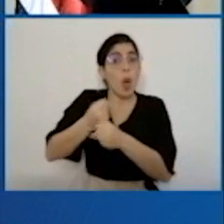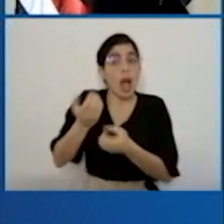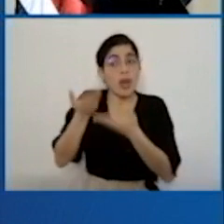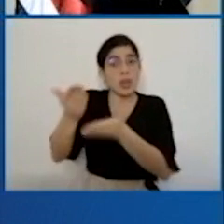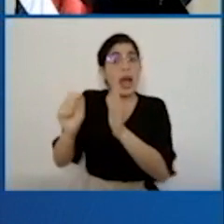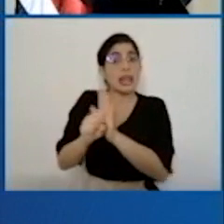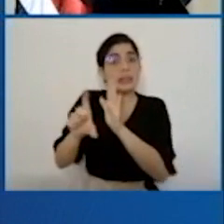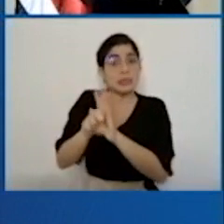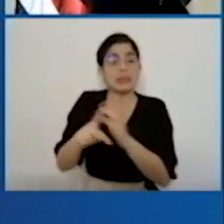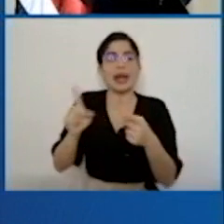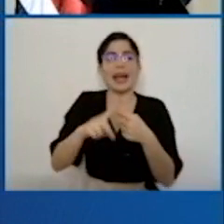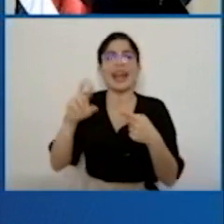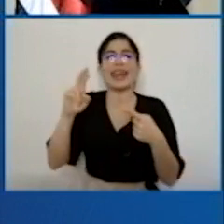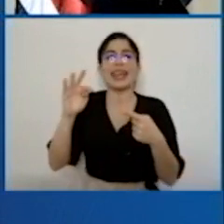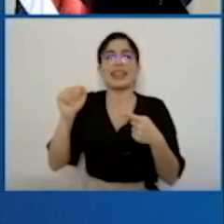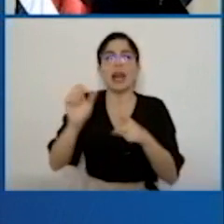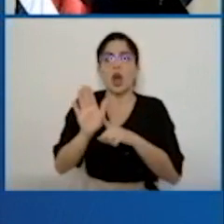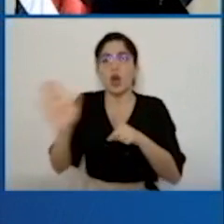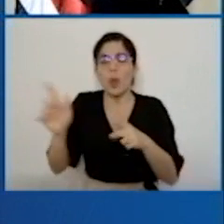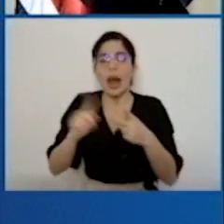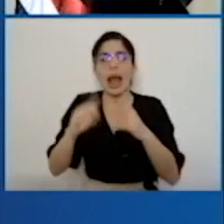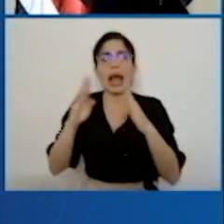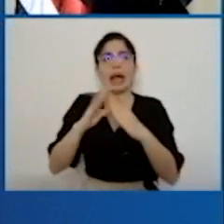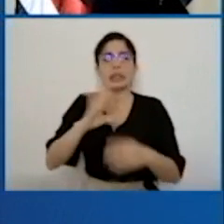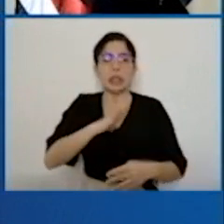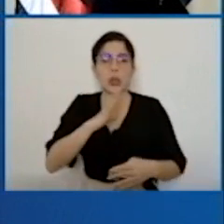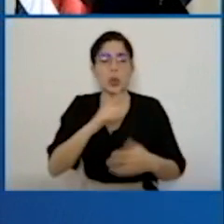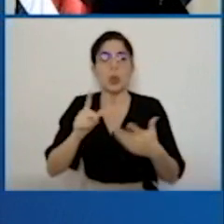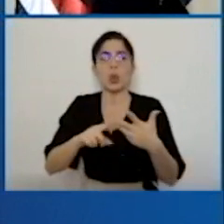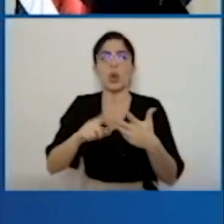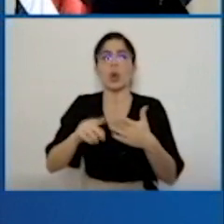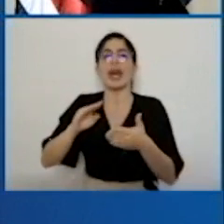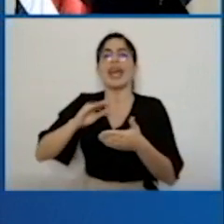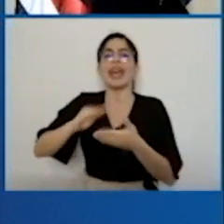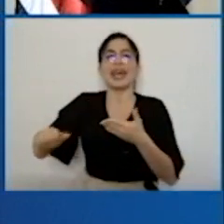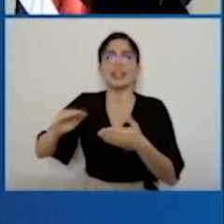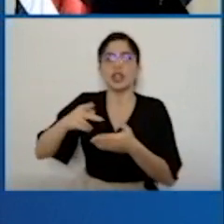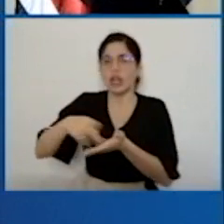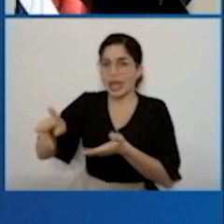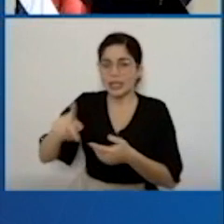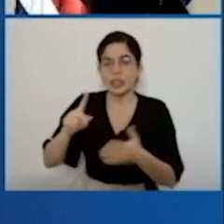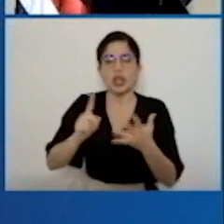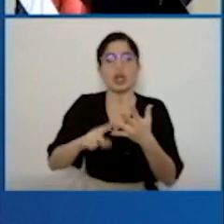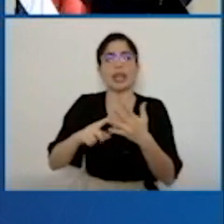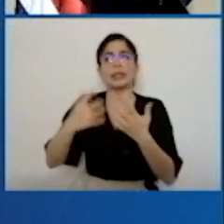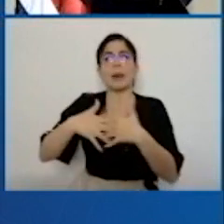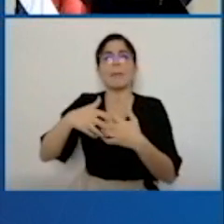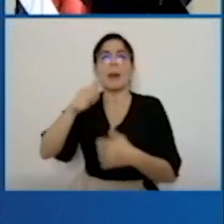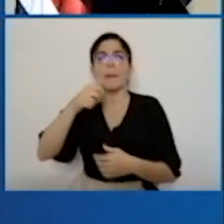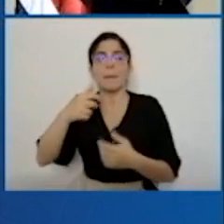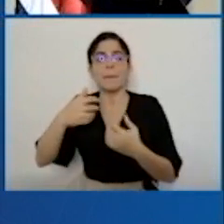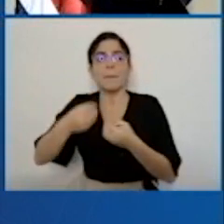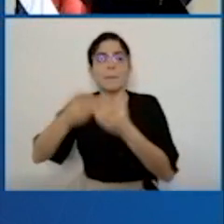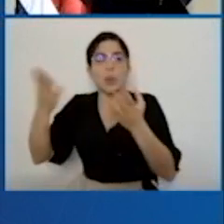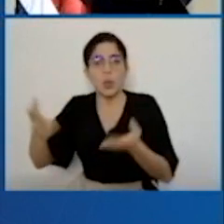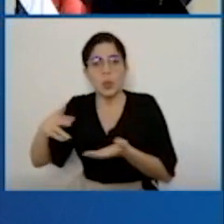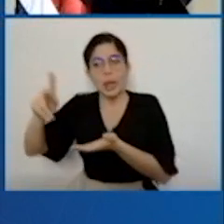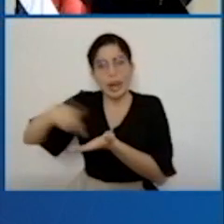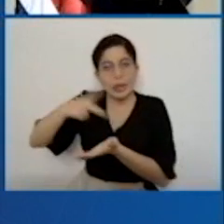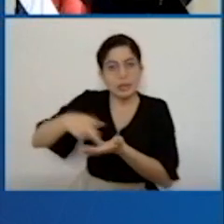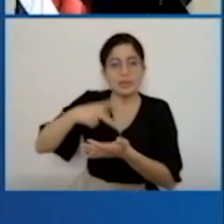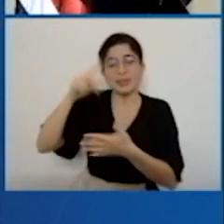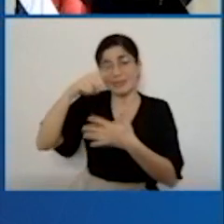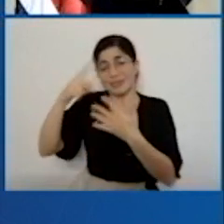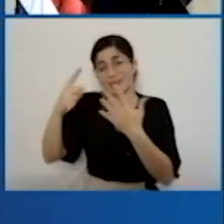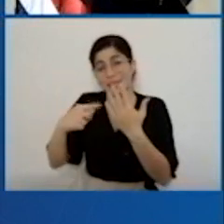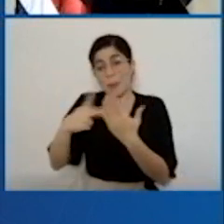Renta global, casas de lujo, exoneraciones, aporte de las empresas públicas, los proyectos de ingresos que están